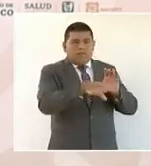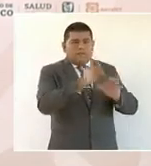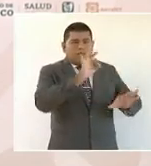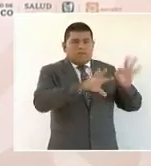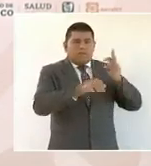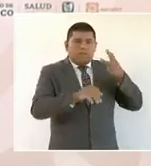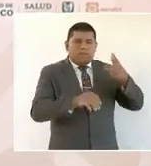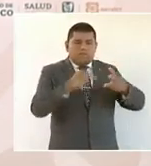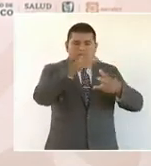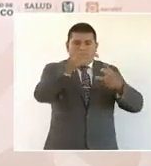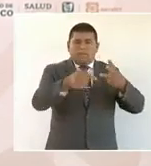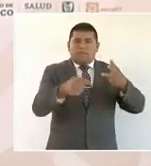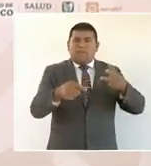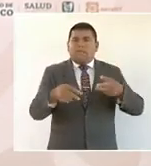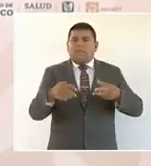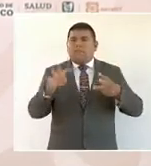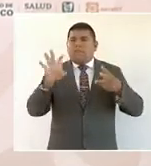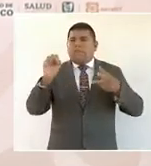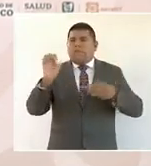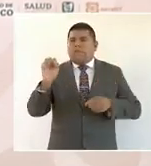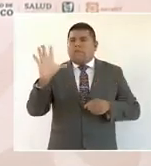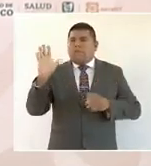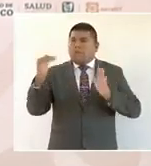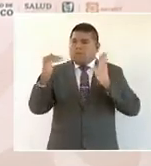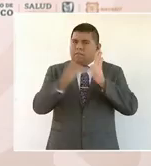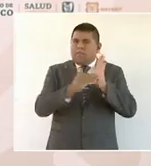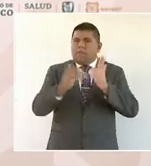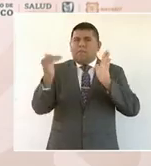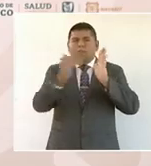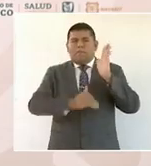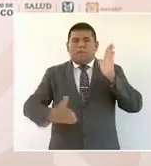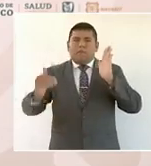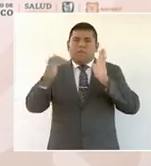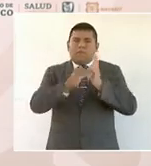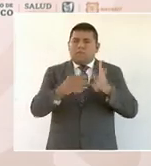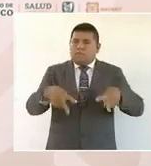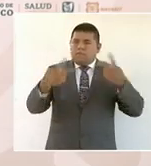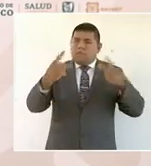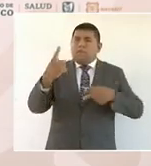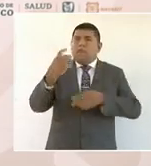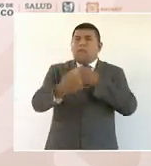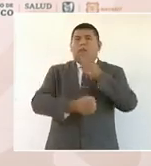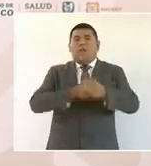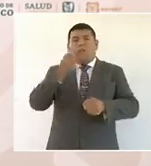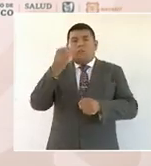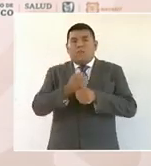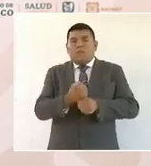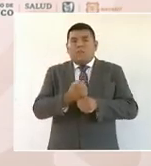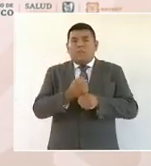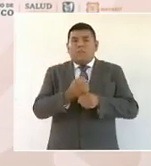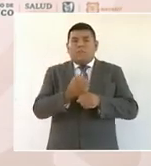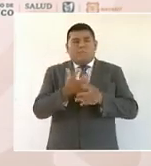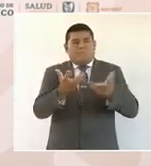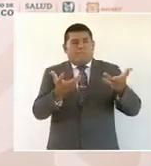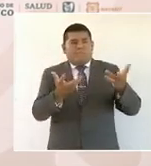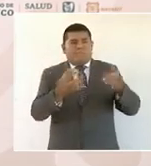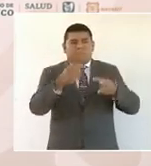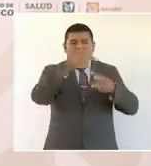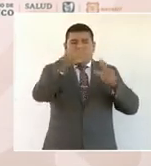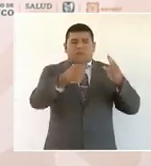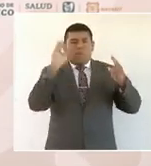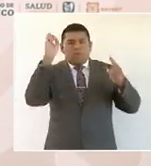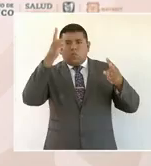vendían 65,000 millones de pesos al año al gobierno. ¿Y quiénes eran los dueños de